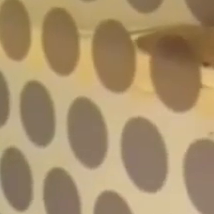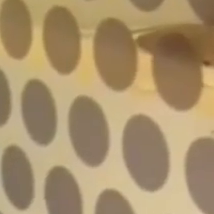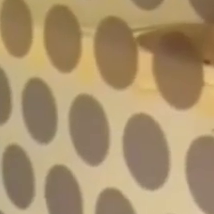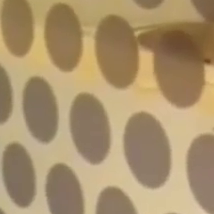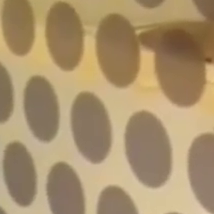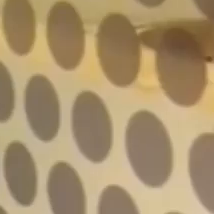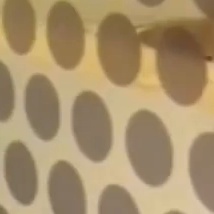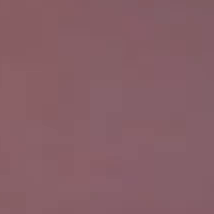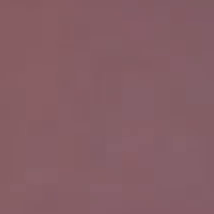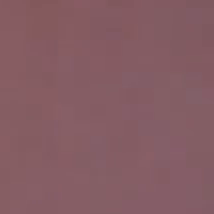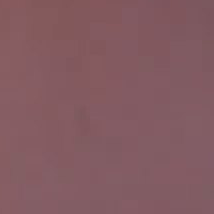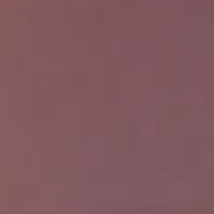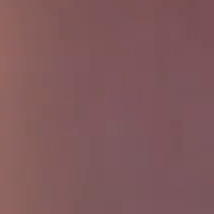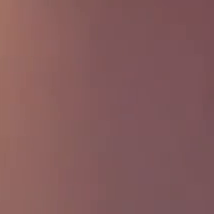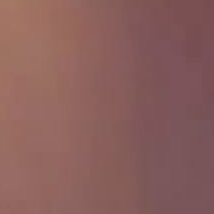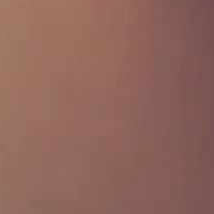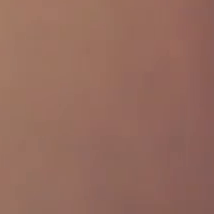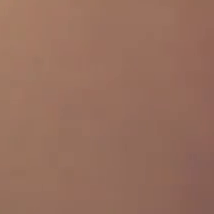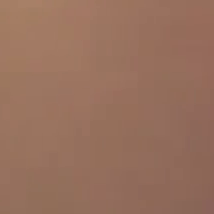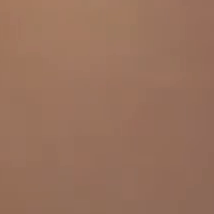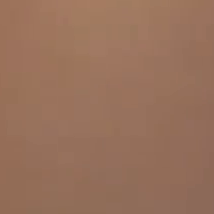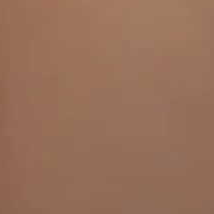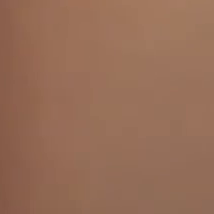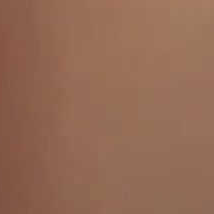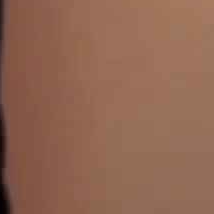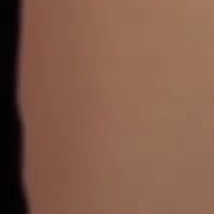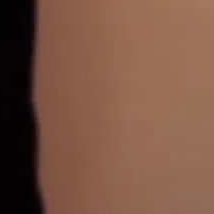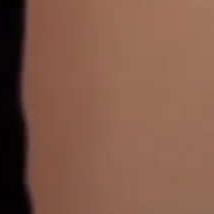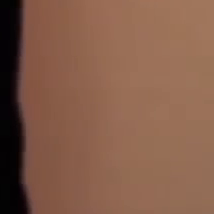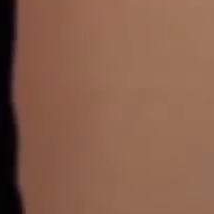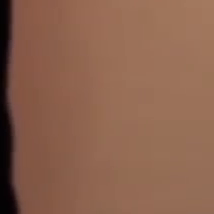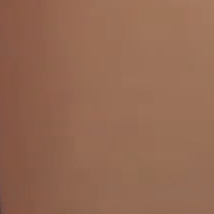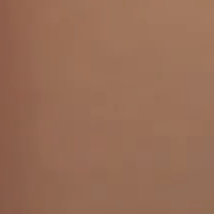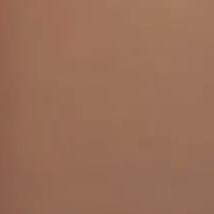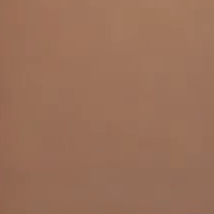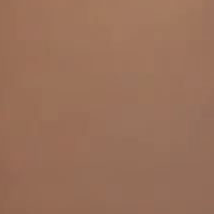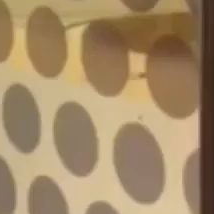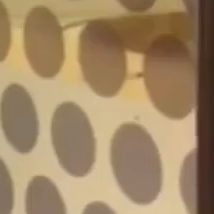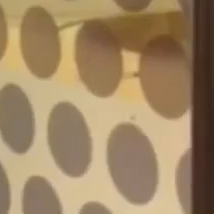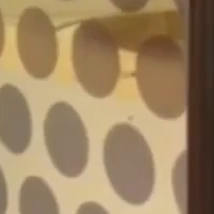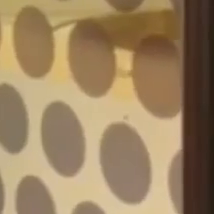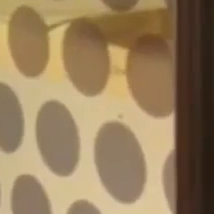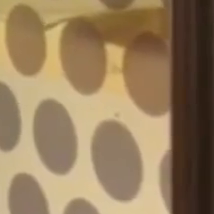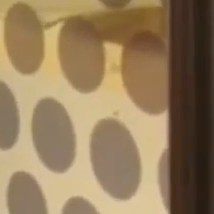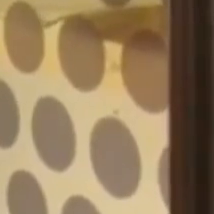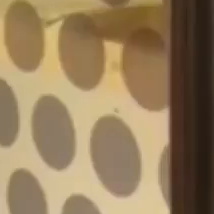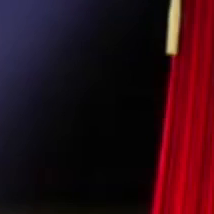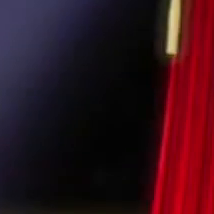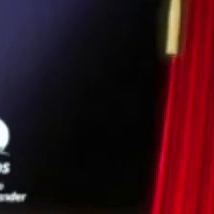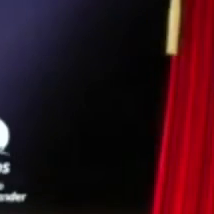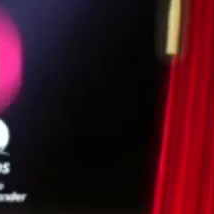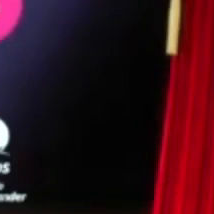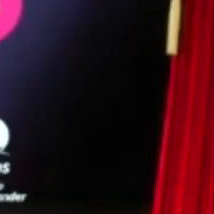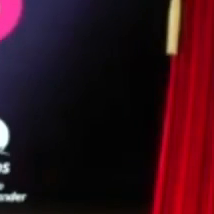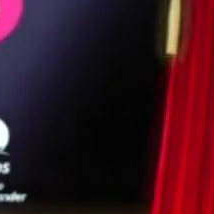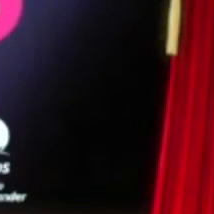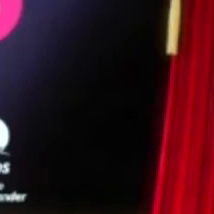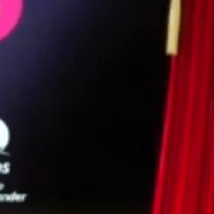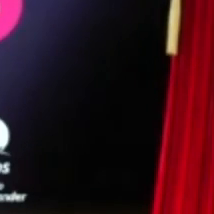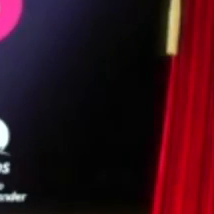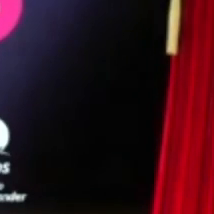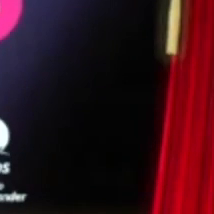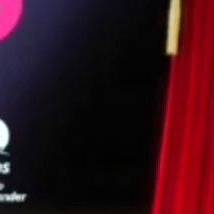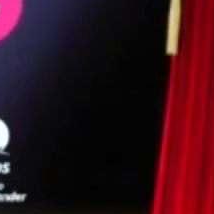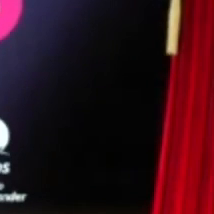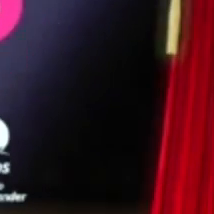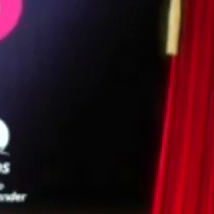octubre presentando mi obra Los Caballeros Las Prefieren Brutas Recargado. No se lo pierdan. Jueves 12